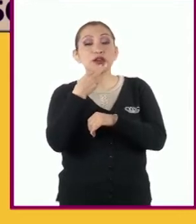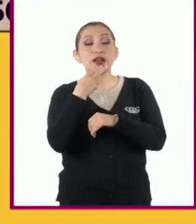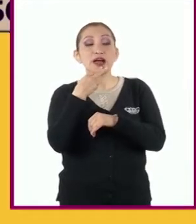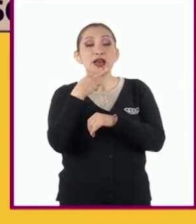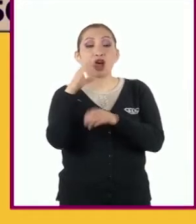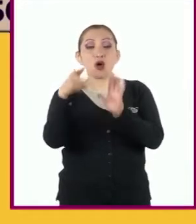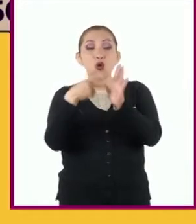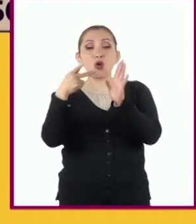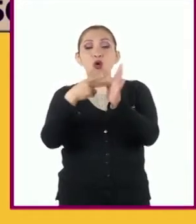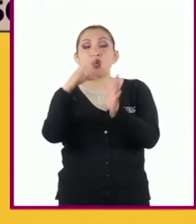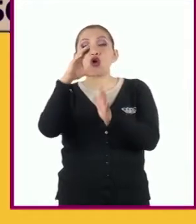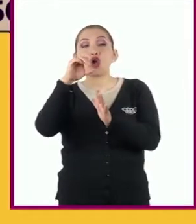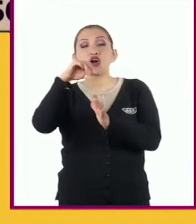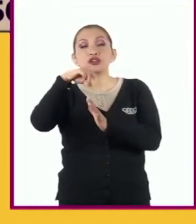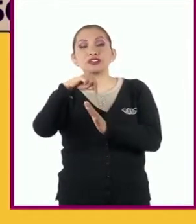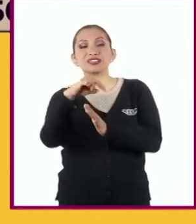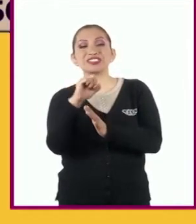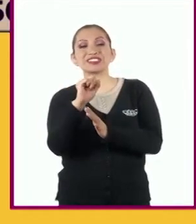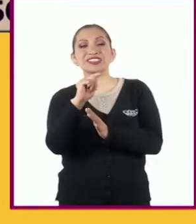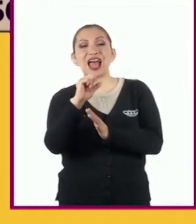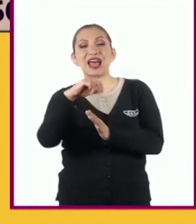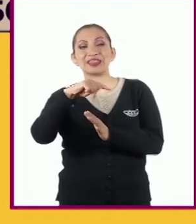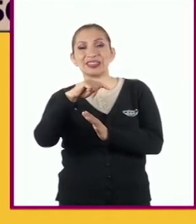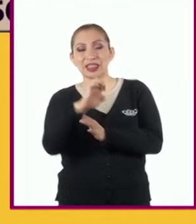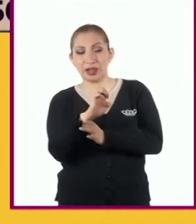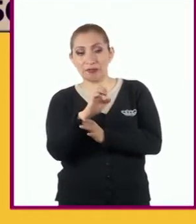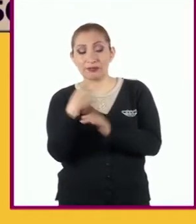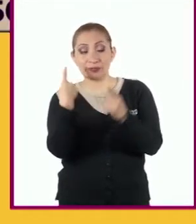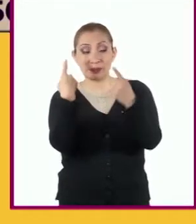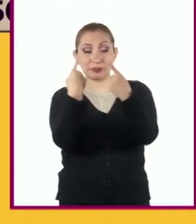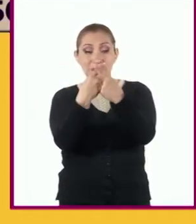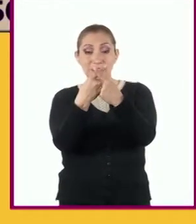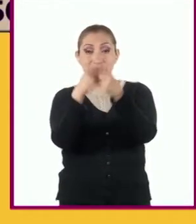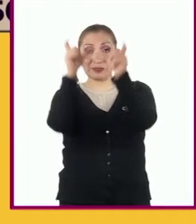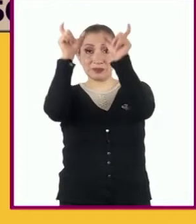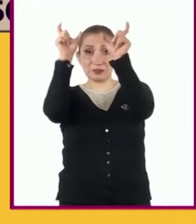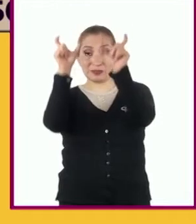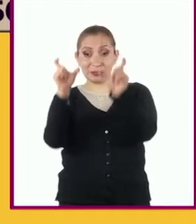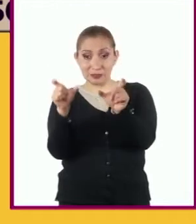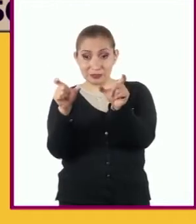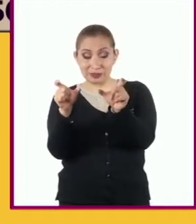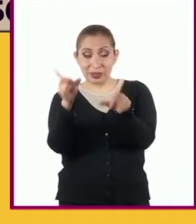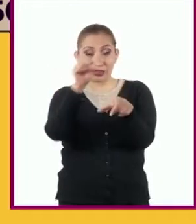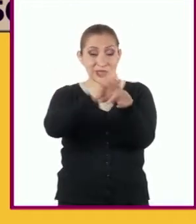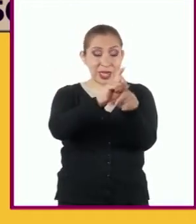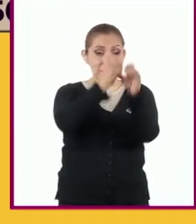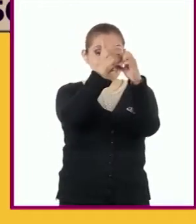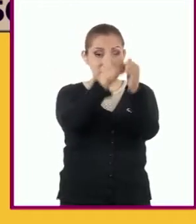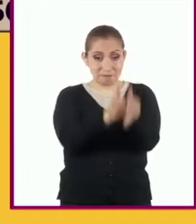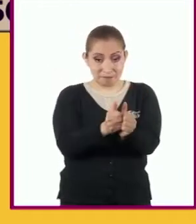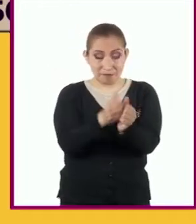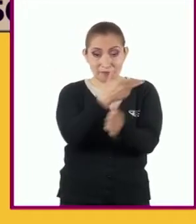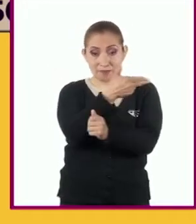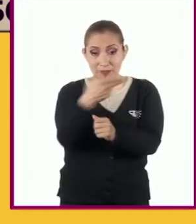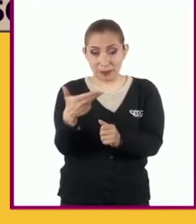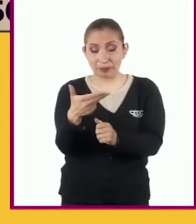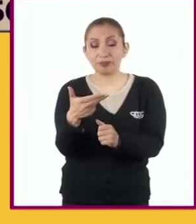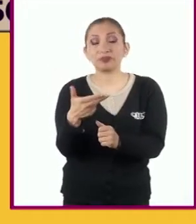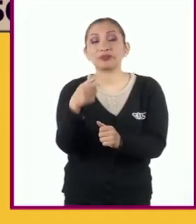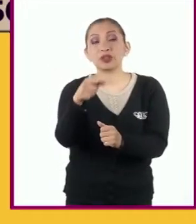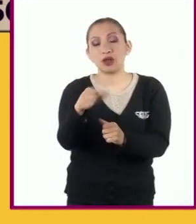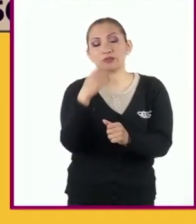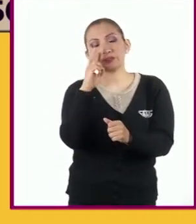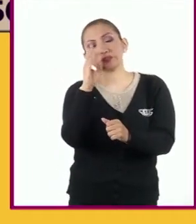término constante, que al multiplicar el conjunto de datos días de hospedaje, nos